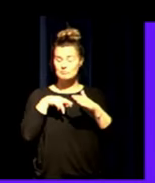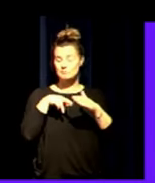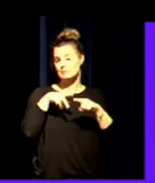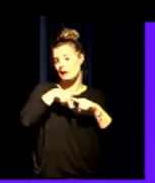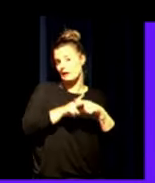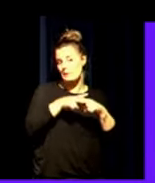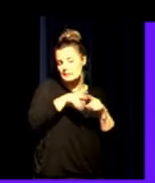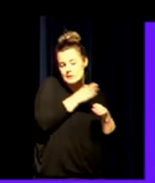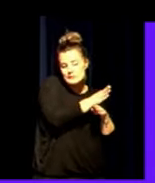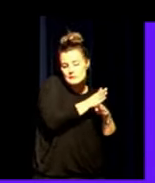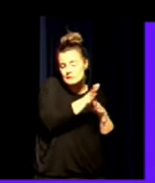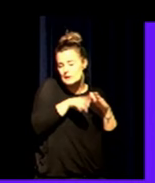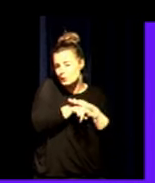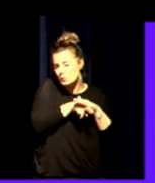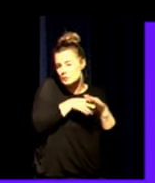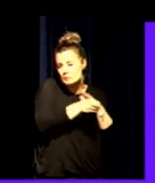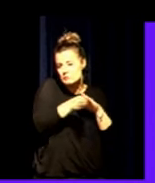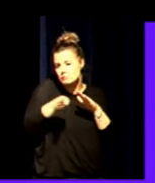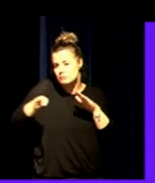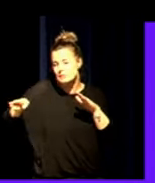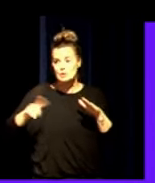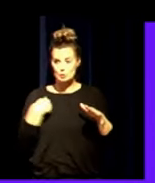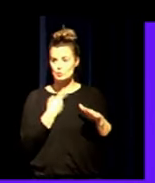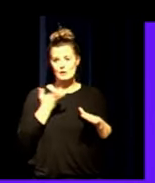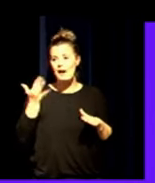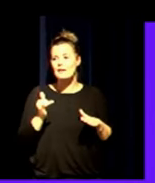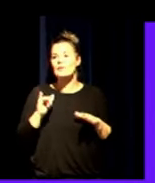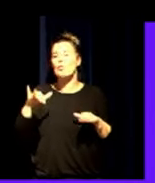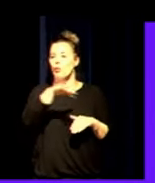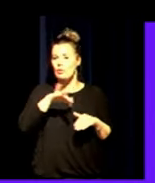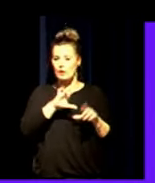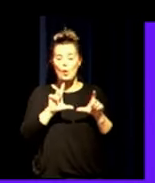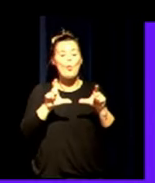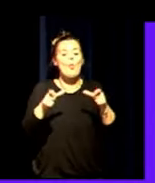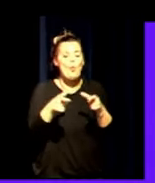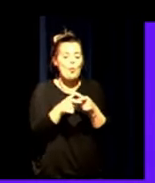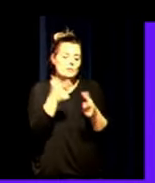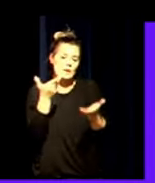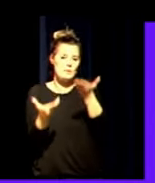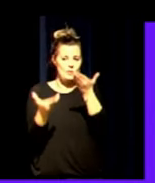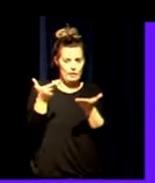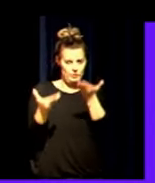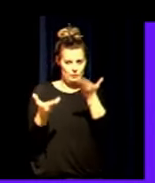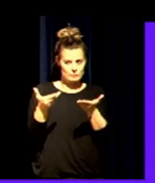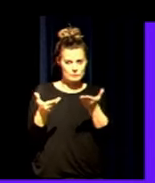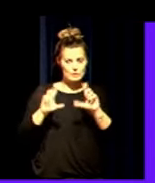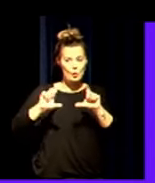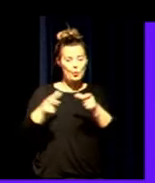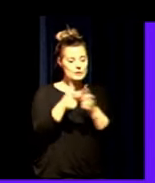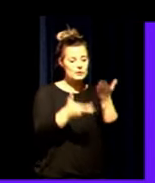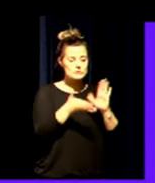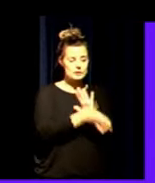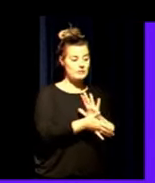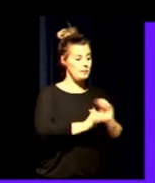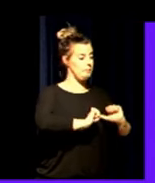vamos a disponer, que siempre vamos a tener disponibles en nuestra junta de evaluación. Yo siempre digo, las juntas de evaluación son el final y el principio de